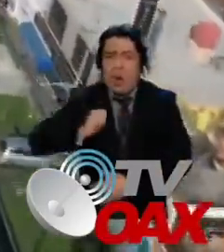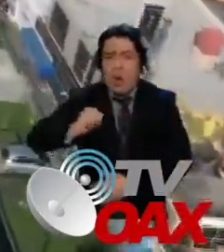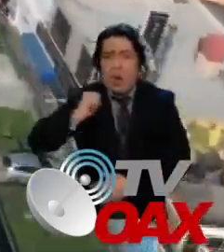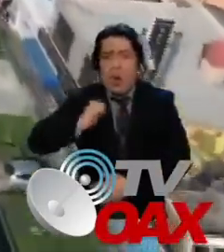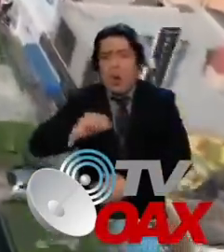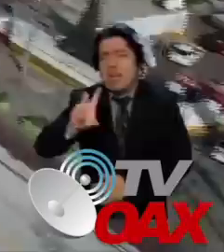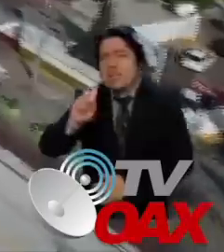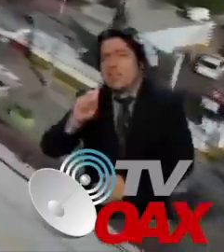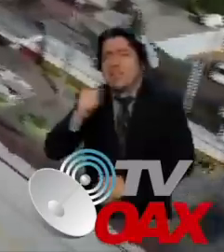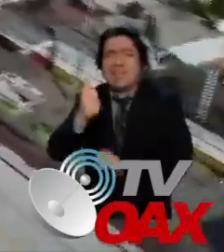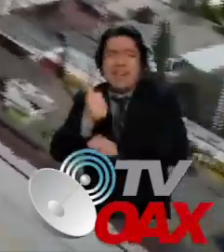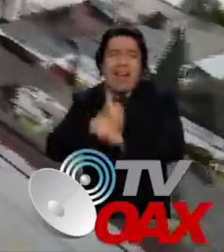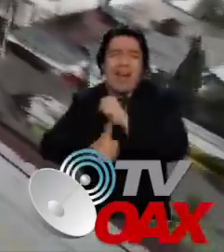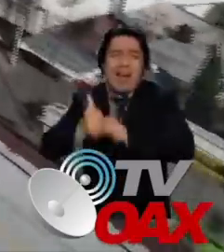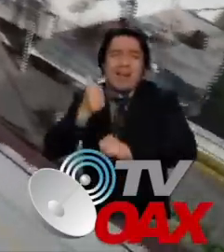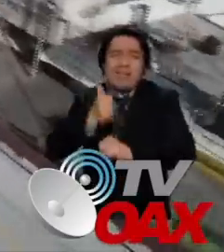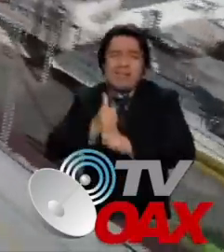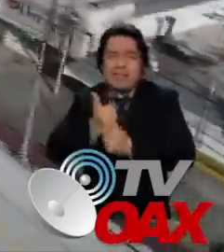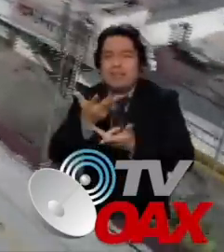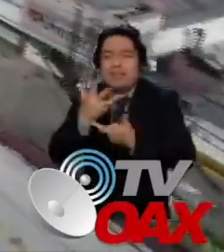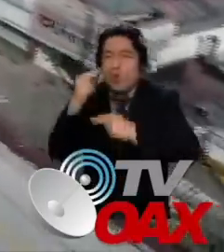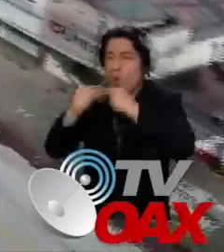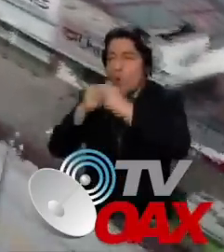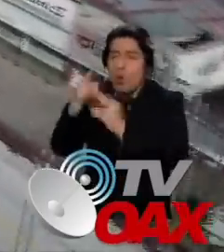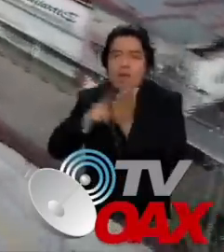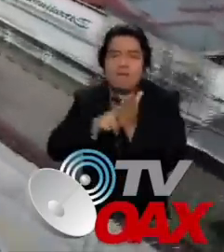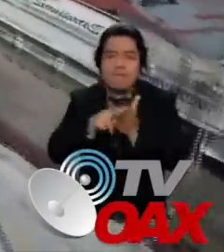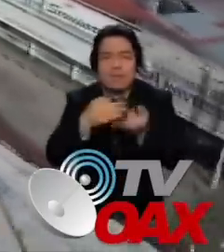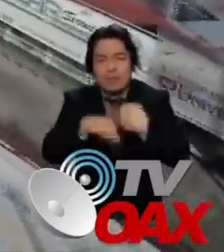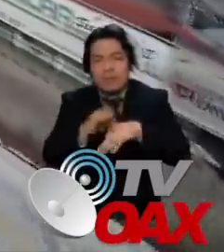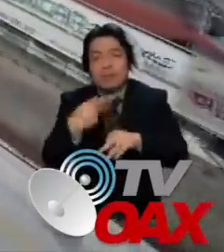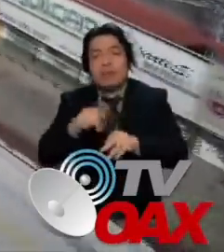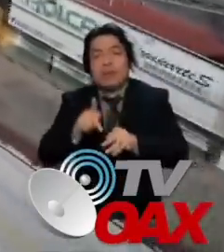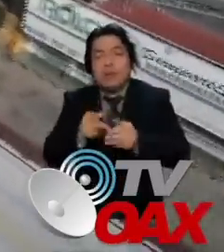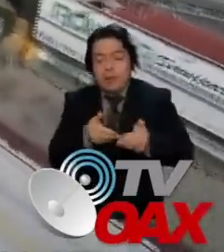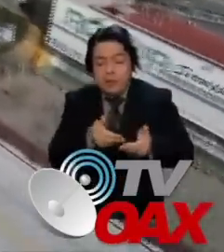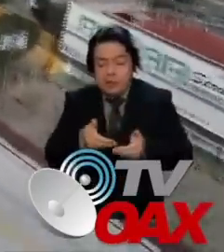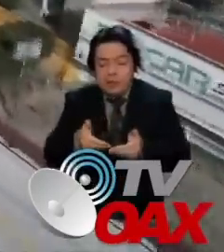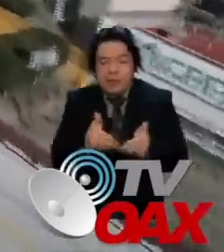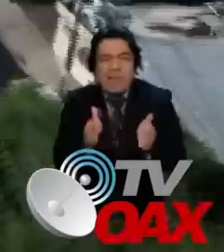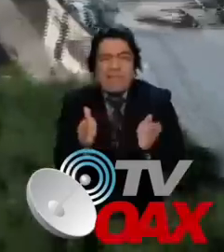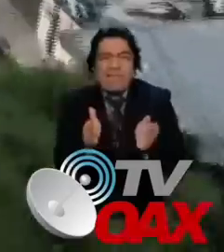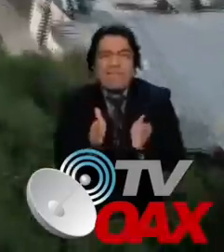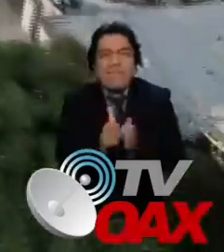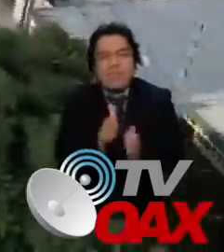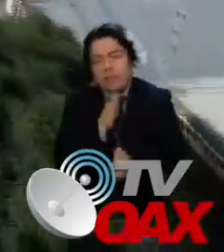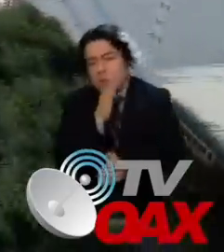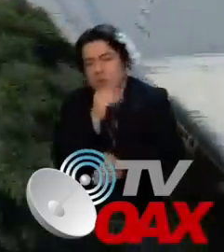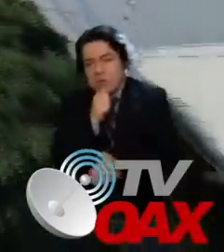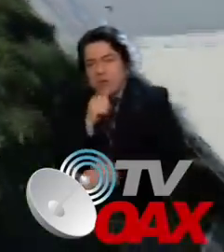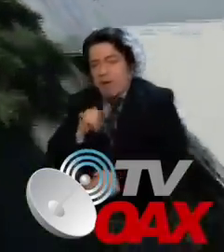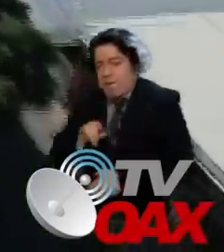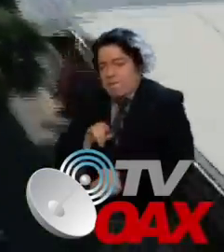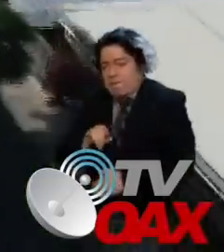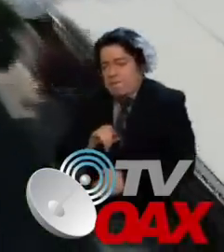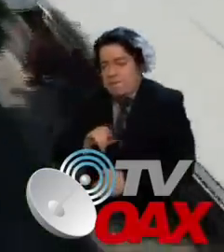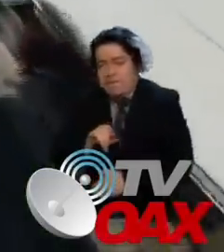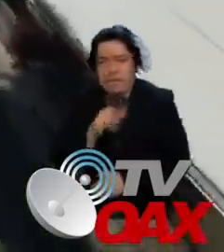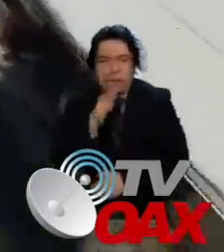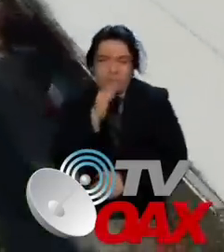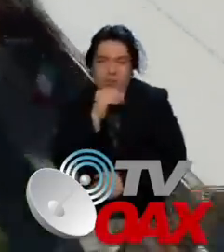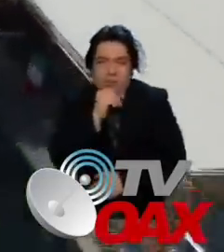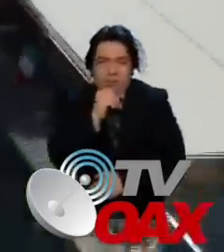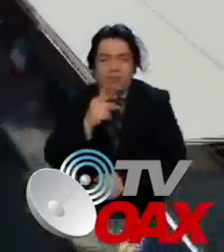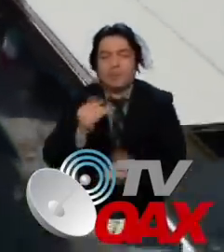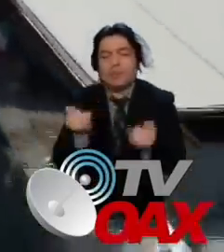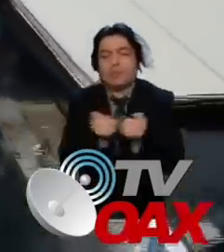estas primeras pruebas operativas de este gran medio de transporte. El trolebús